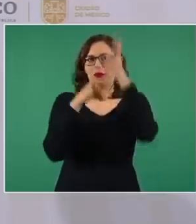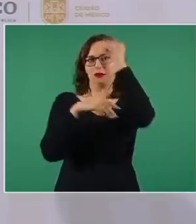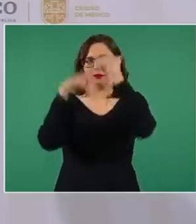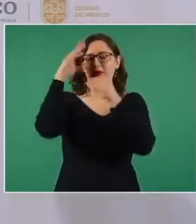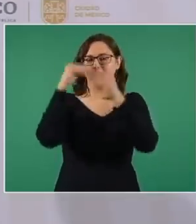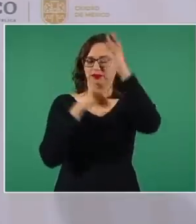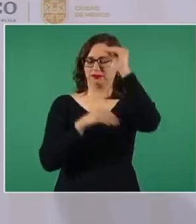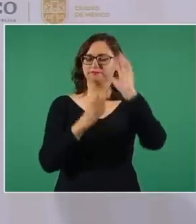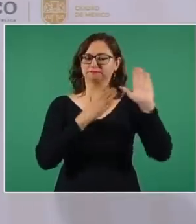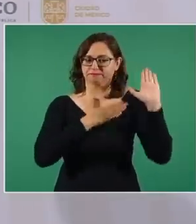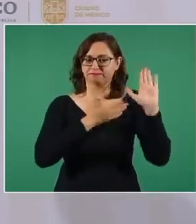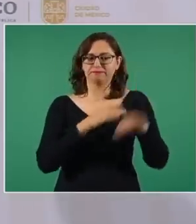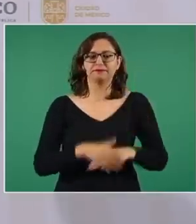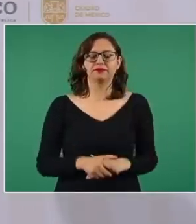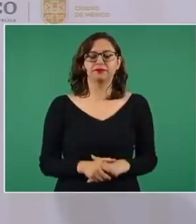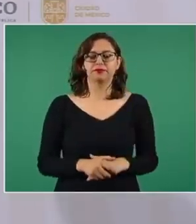hablarlo.